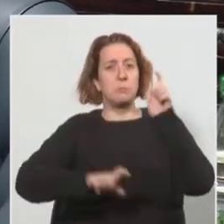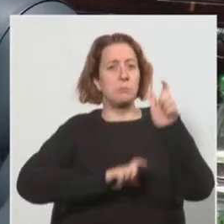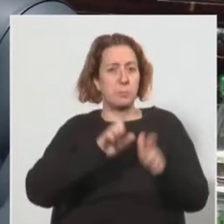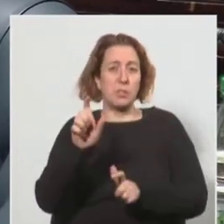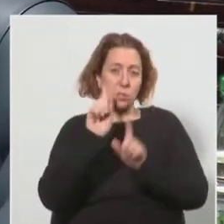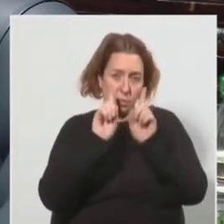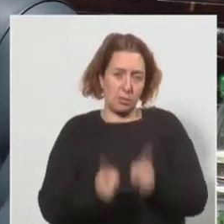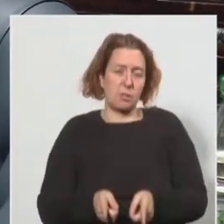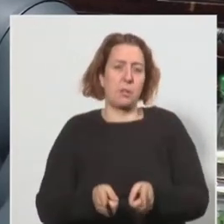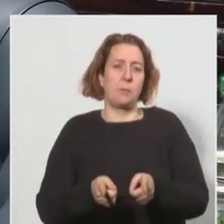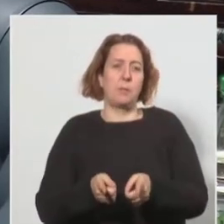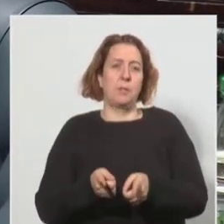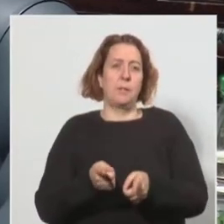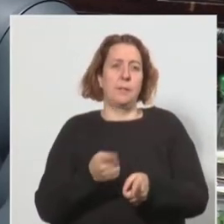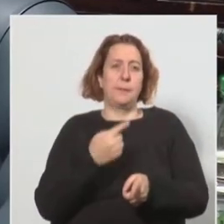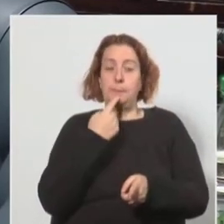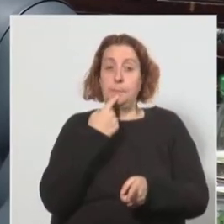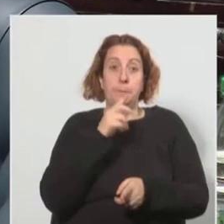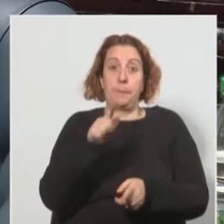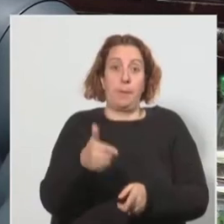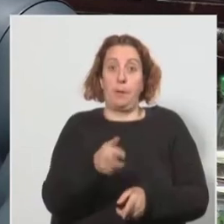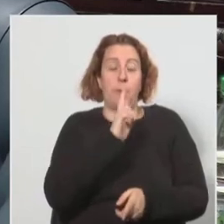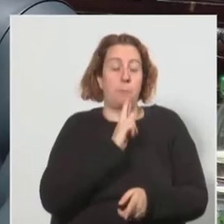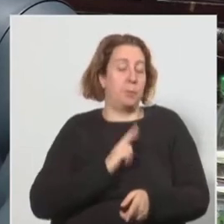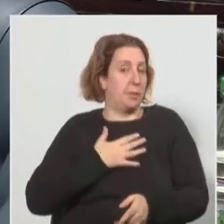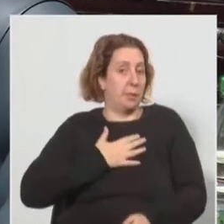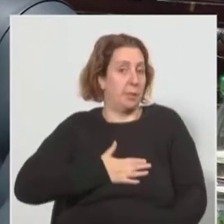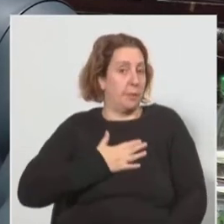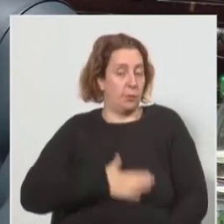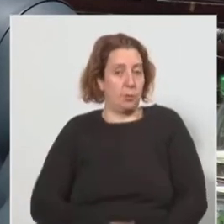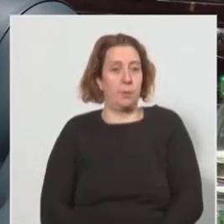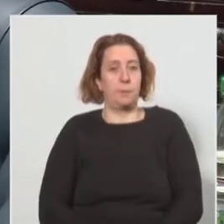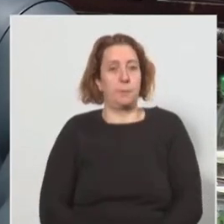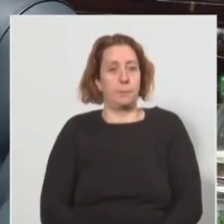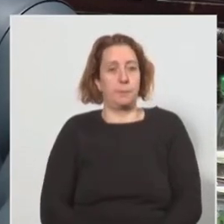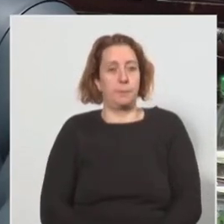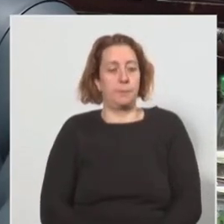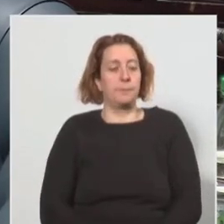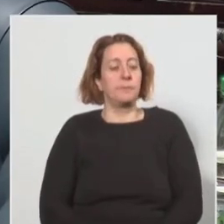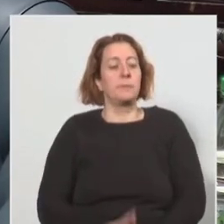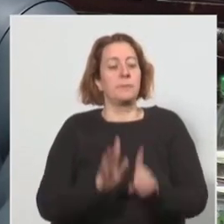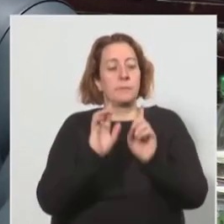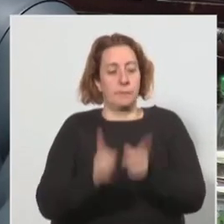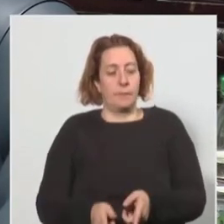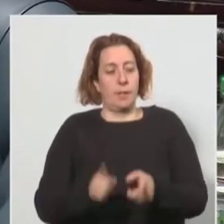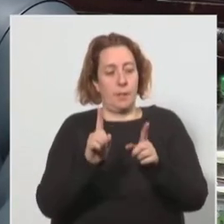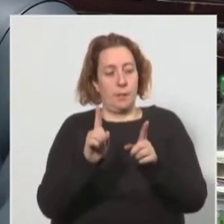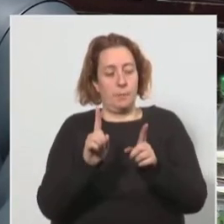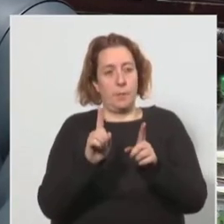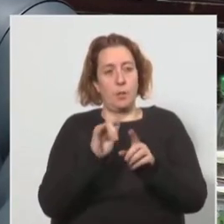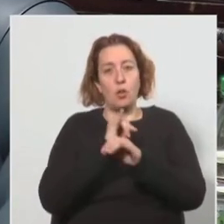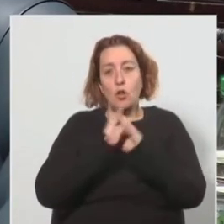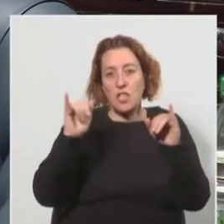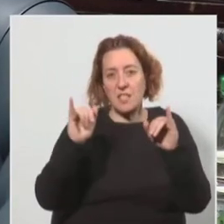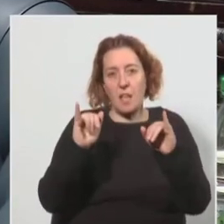la ausencia evidente de respuestas satisfactorias. También somos noticia,